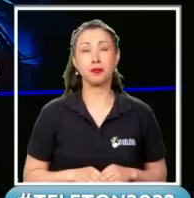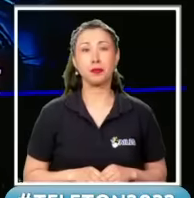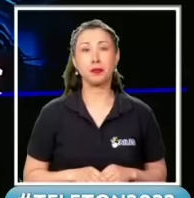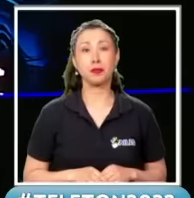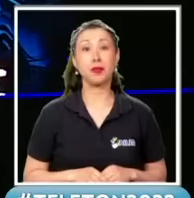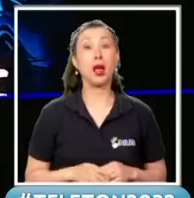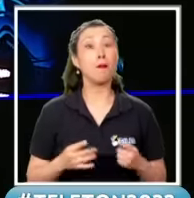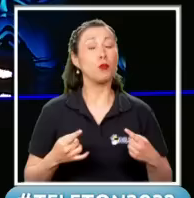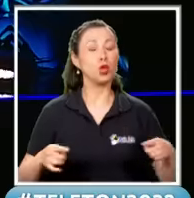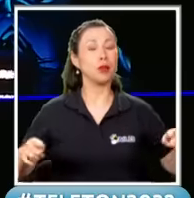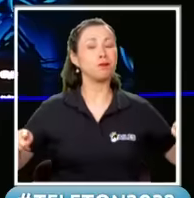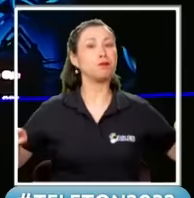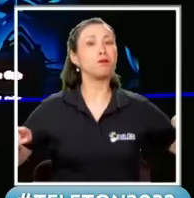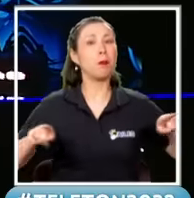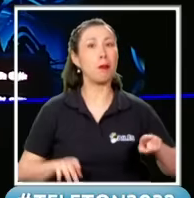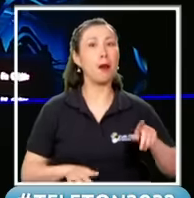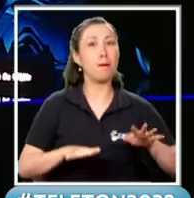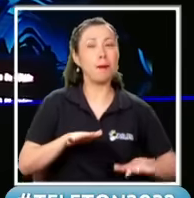Música.